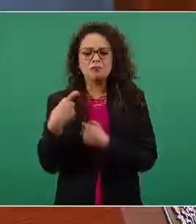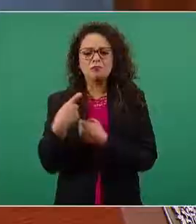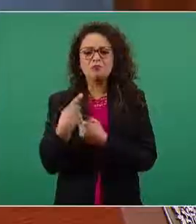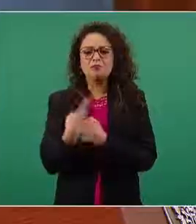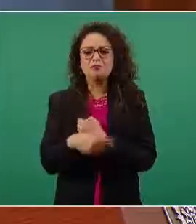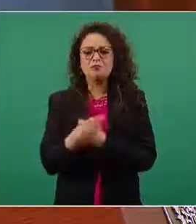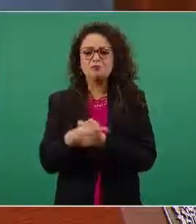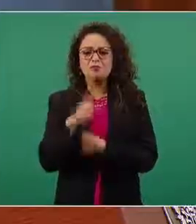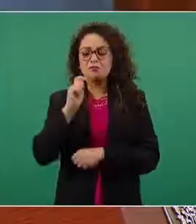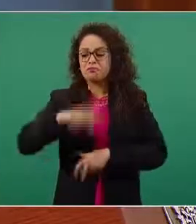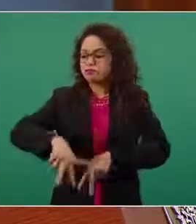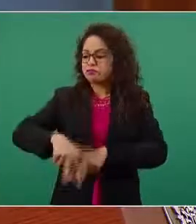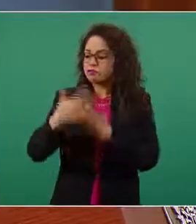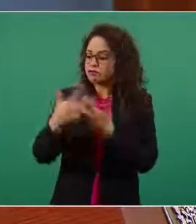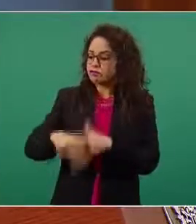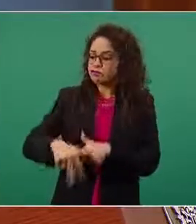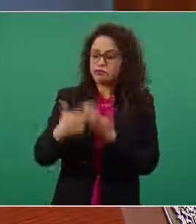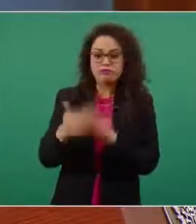es por teleconferencias.